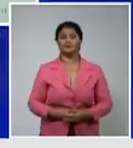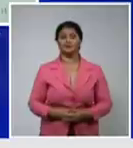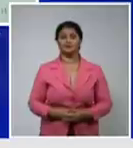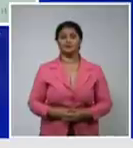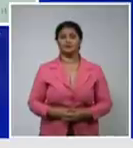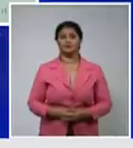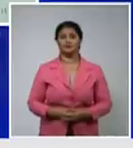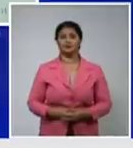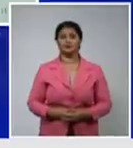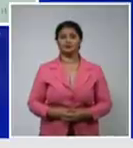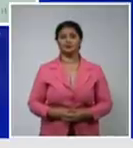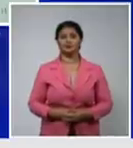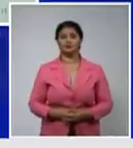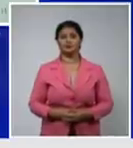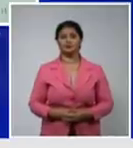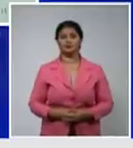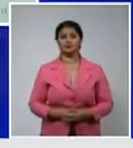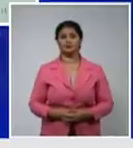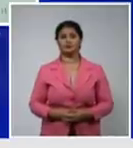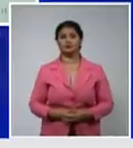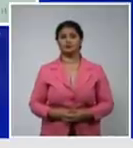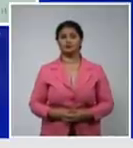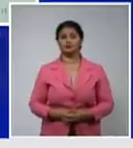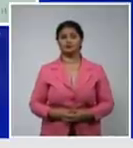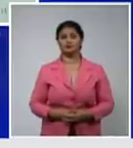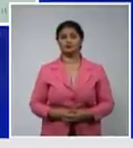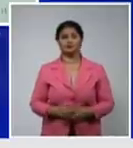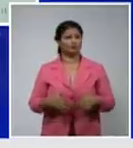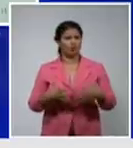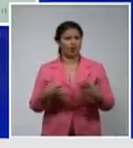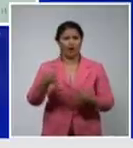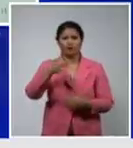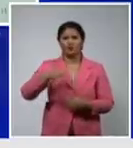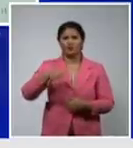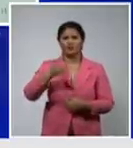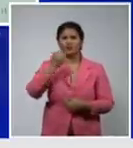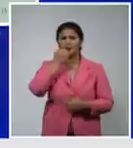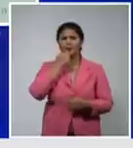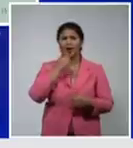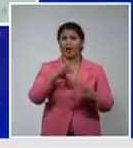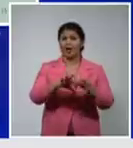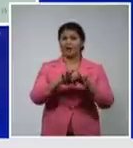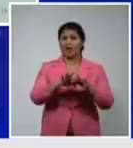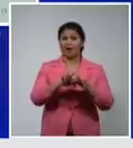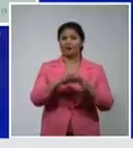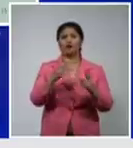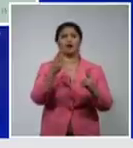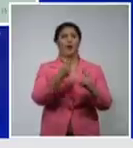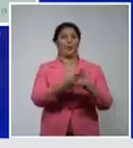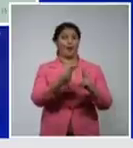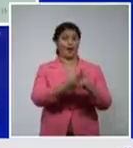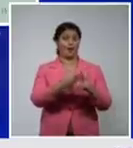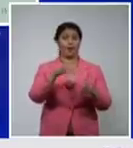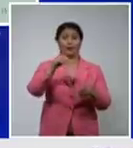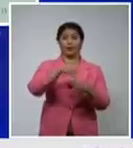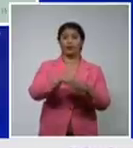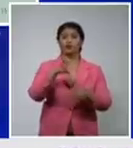la mayor problemática en el municipio cabecera, en Bayamo, donde se confirman 46 casos